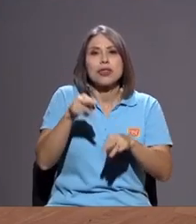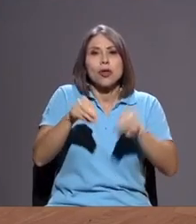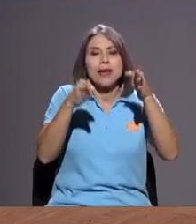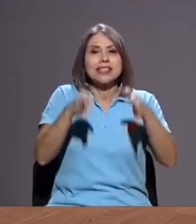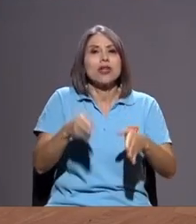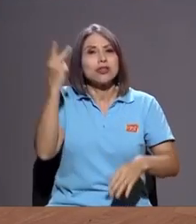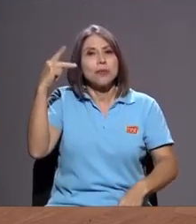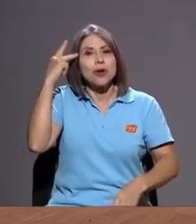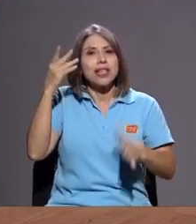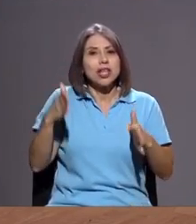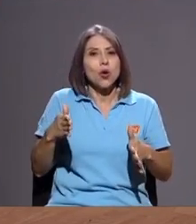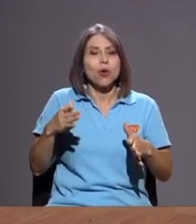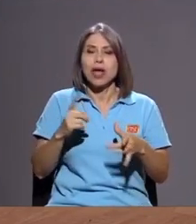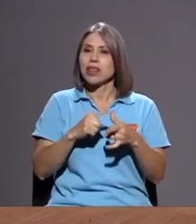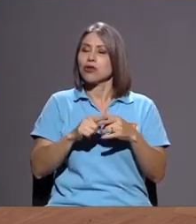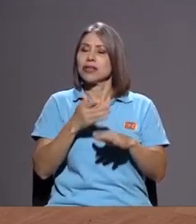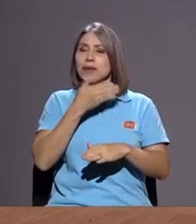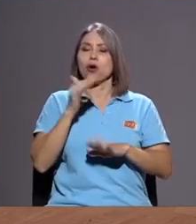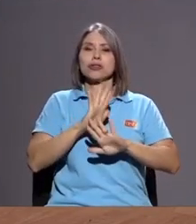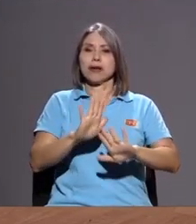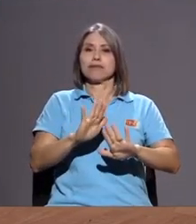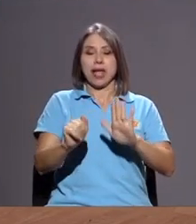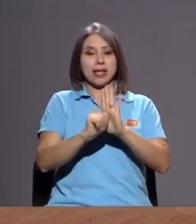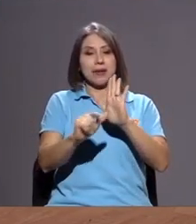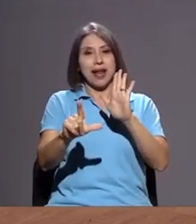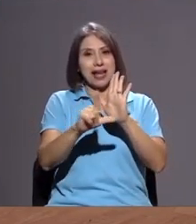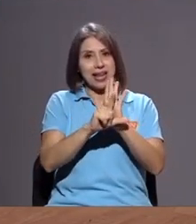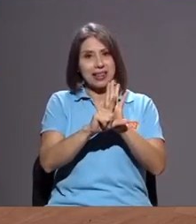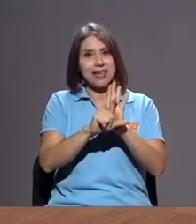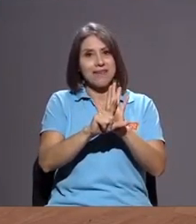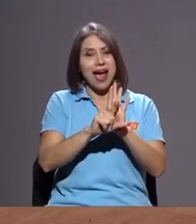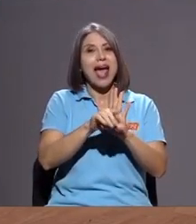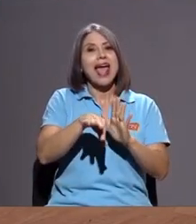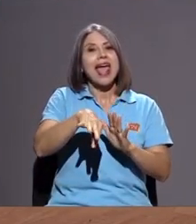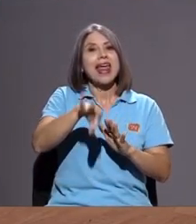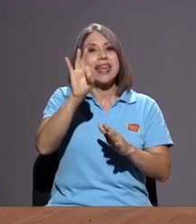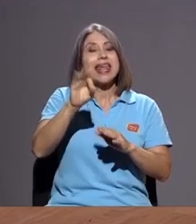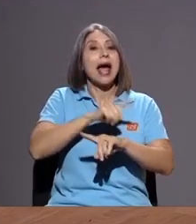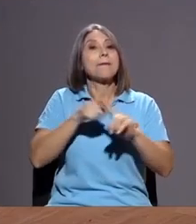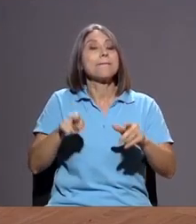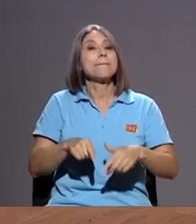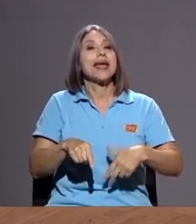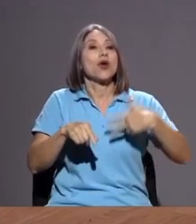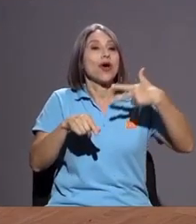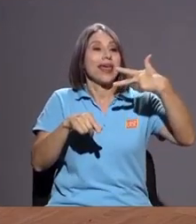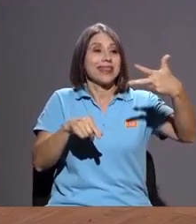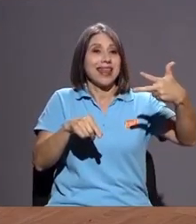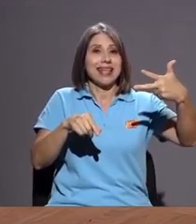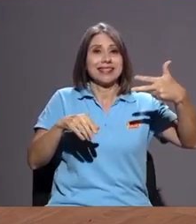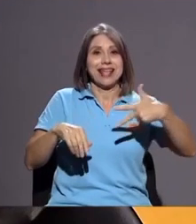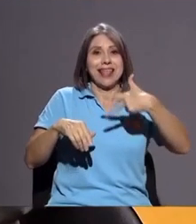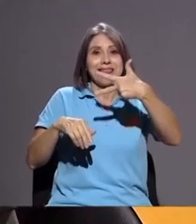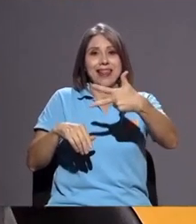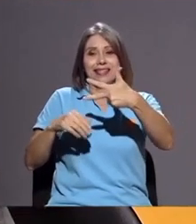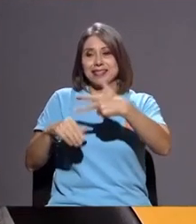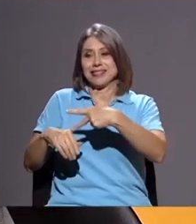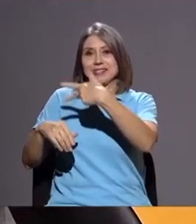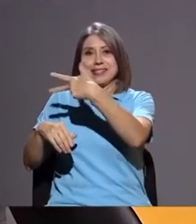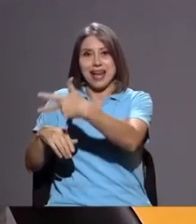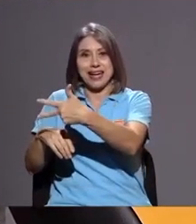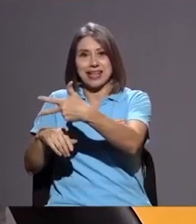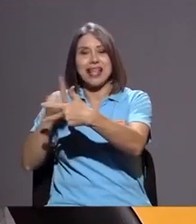la Asamblea Legislativa la que elija, pero dándole tres ternas, de manera que tenga que escoger entre 9 candidatos. Y